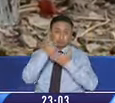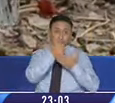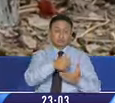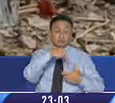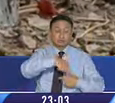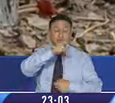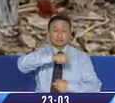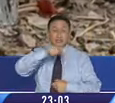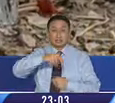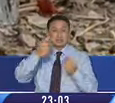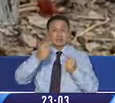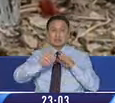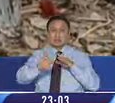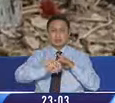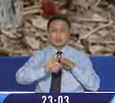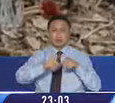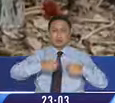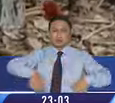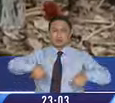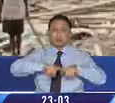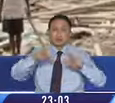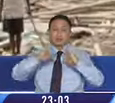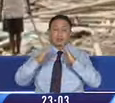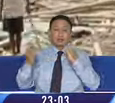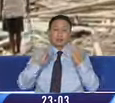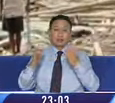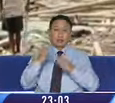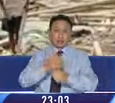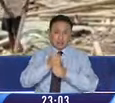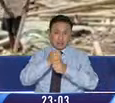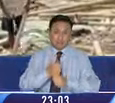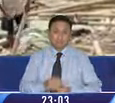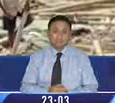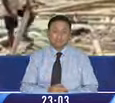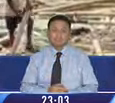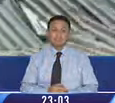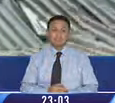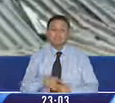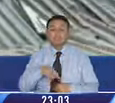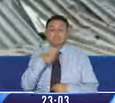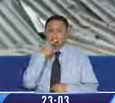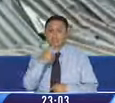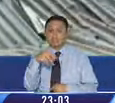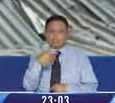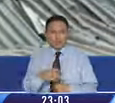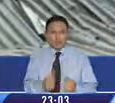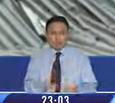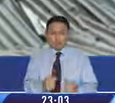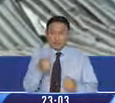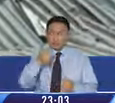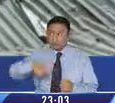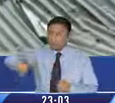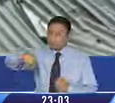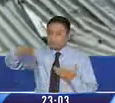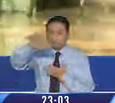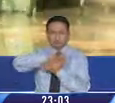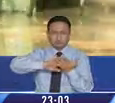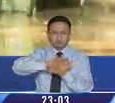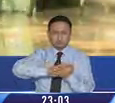los pobladores hacia refugios en zonas seguras. También se evidenció la magnitud de los destrozos que